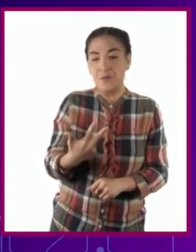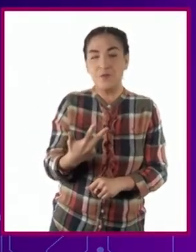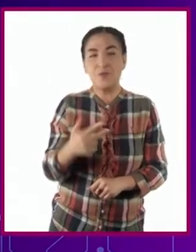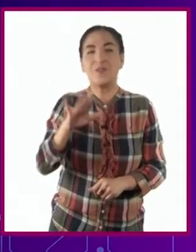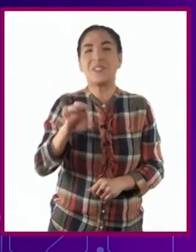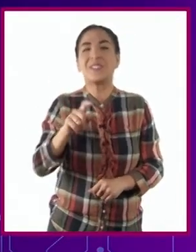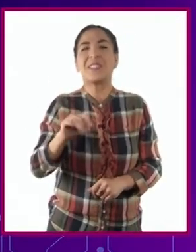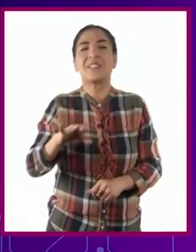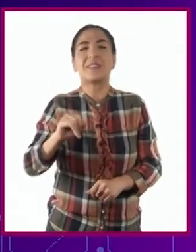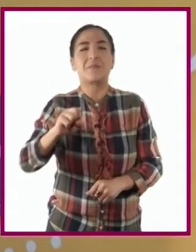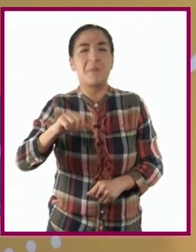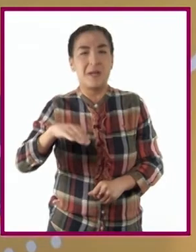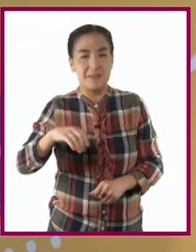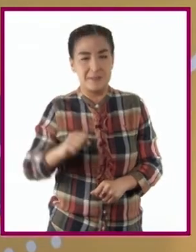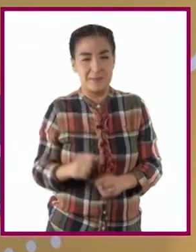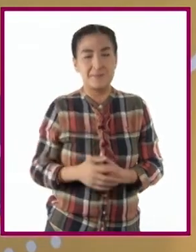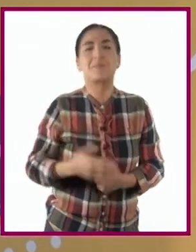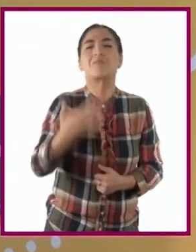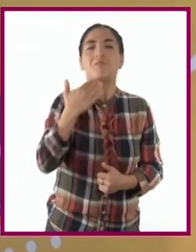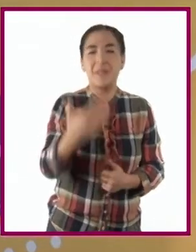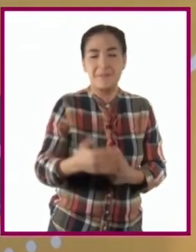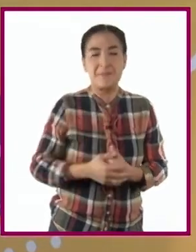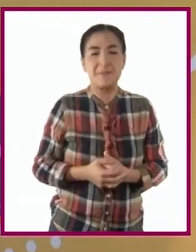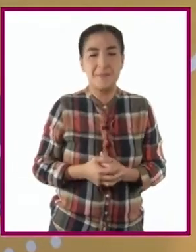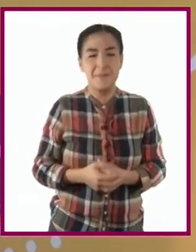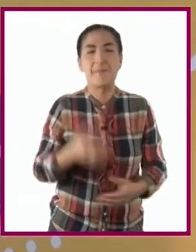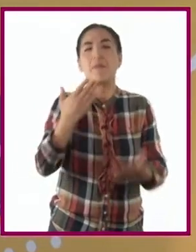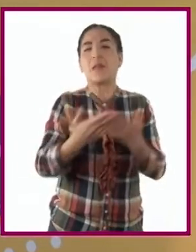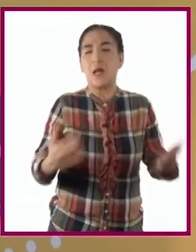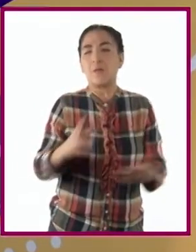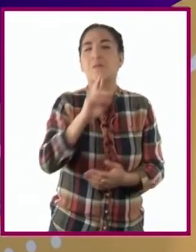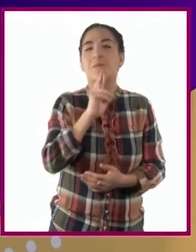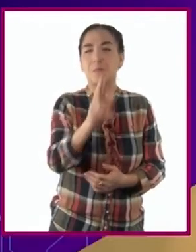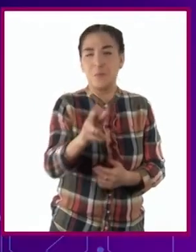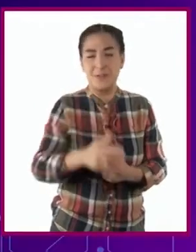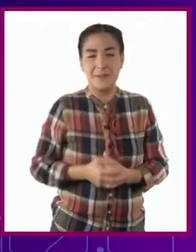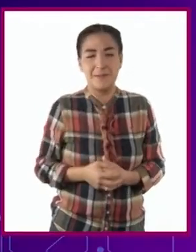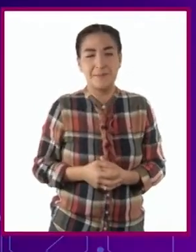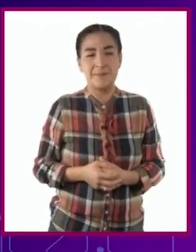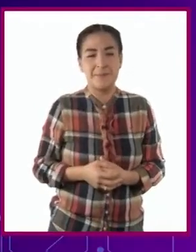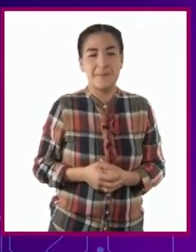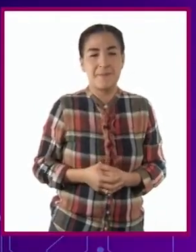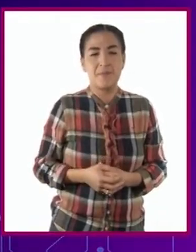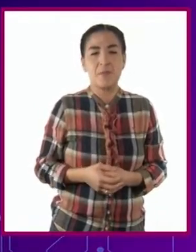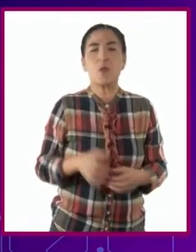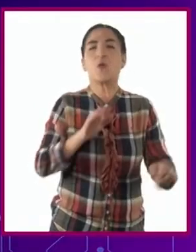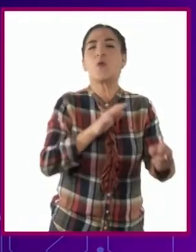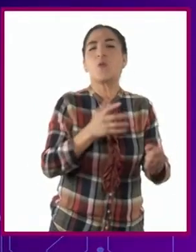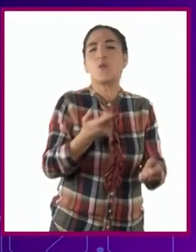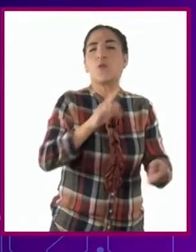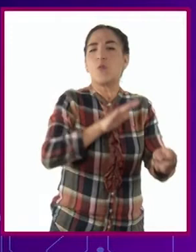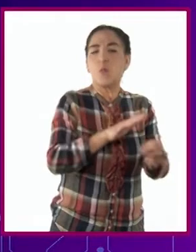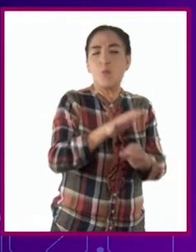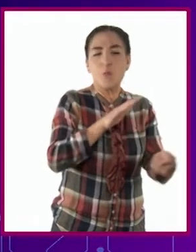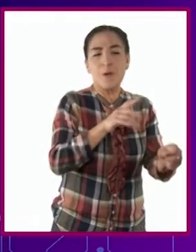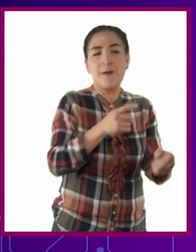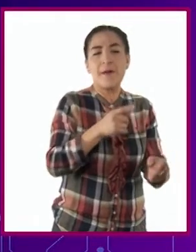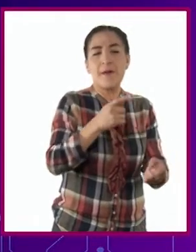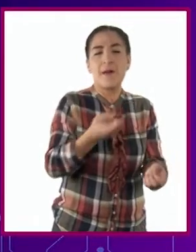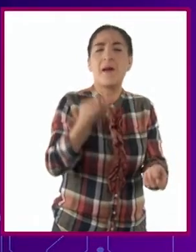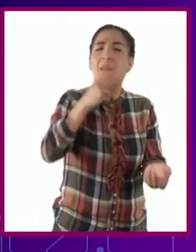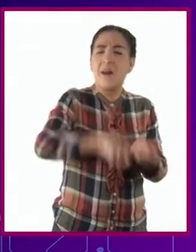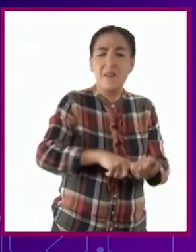segundo. Muy bien, ahora respondamos. ¿Entre qué Juegos Olímpicos se dio la